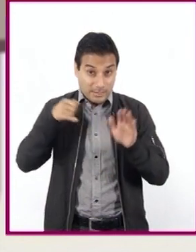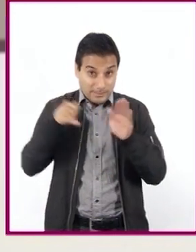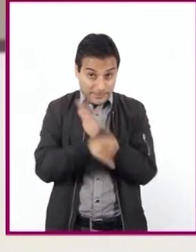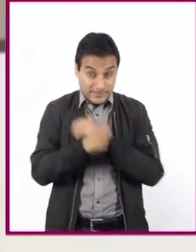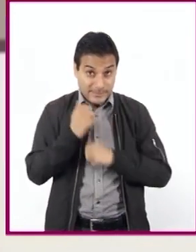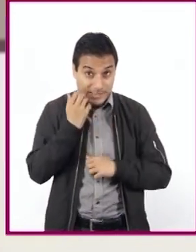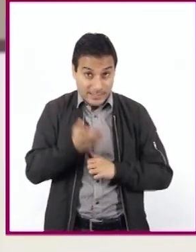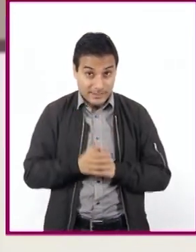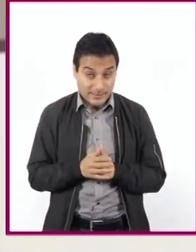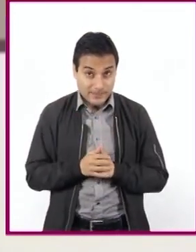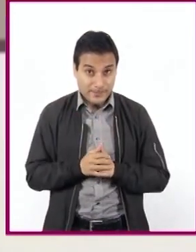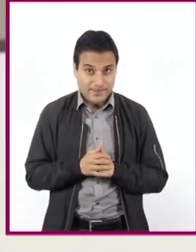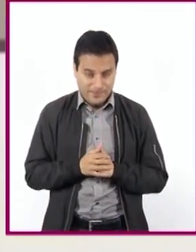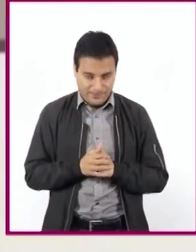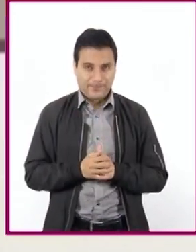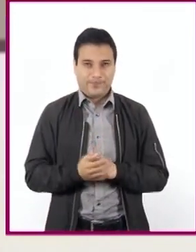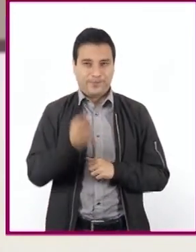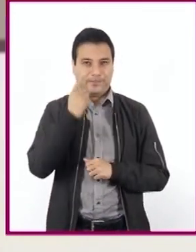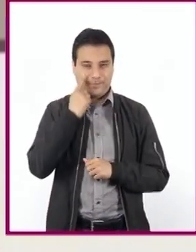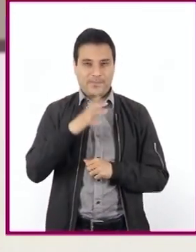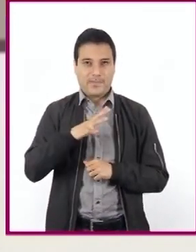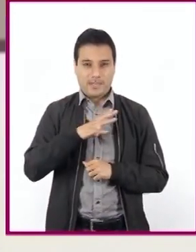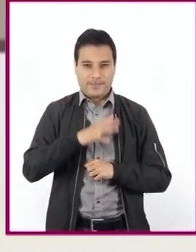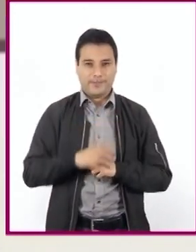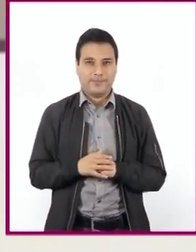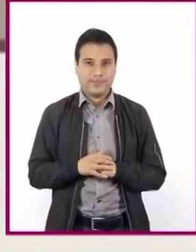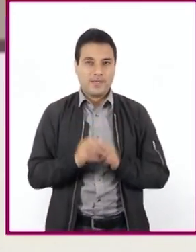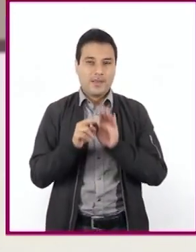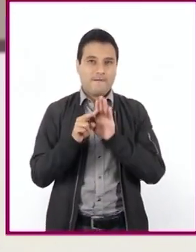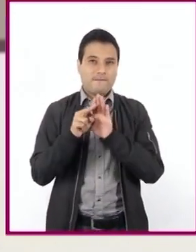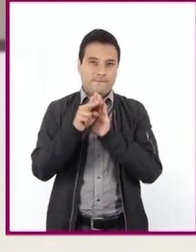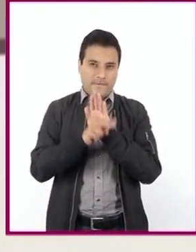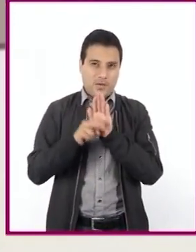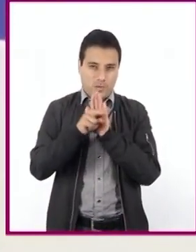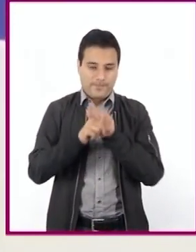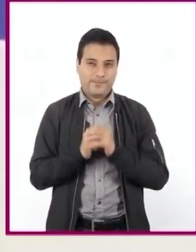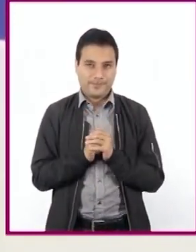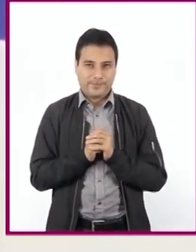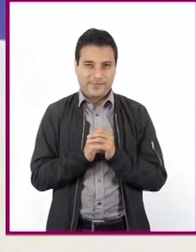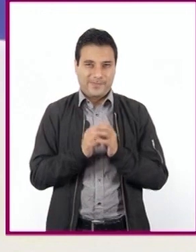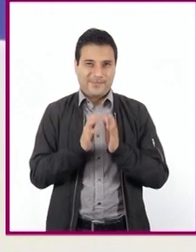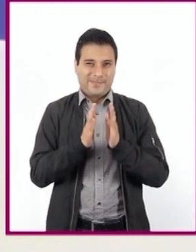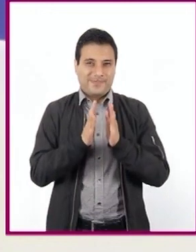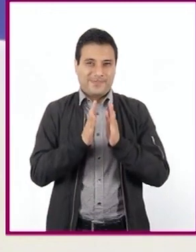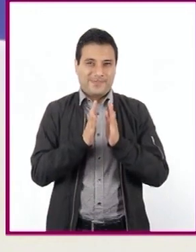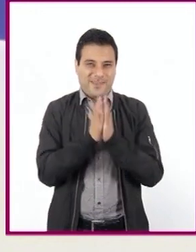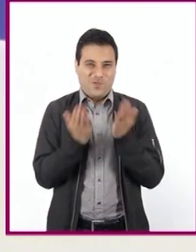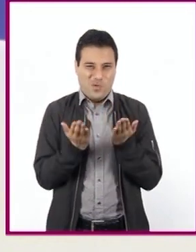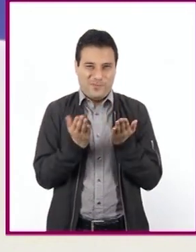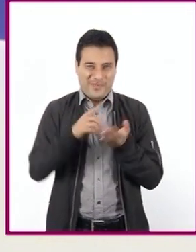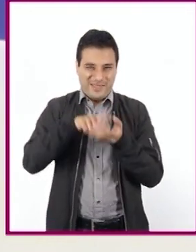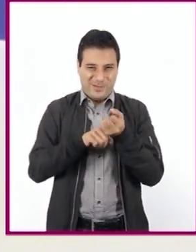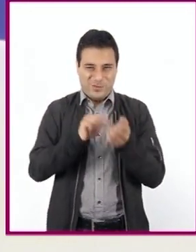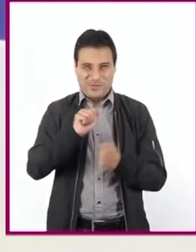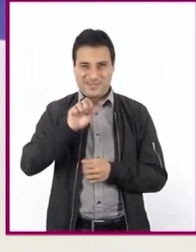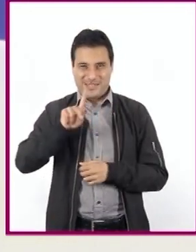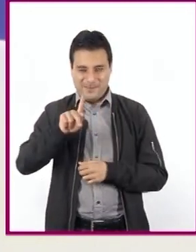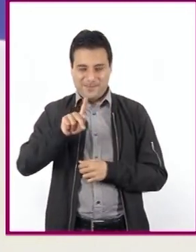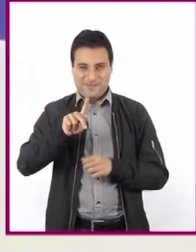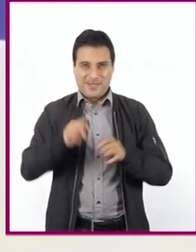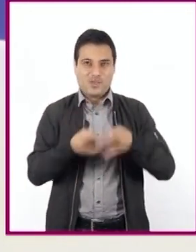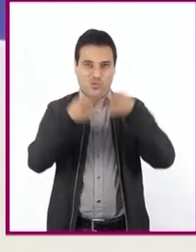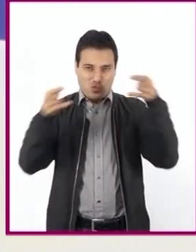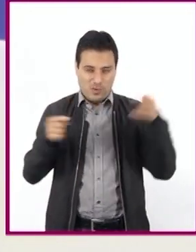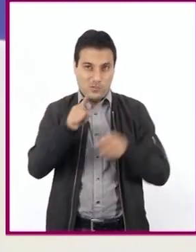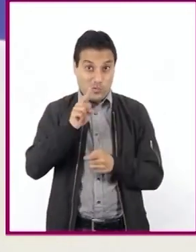colonial, pueden revisar el material documental y visual que les ofrece el libro de texto de tercer grado de secundaria. y pedir